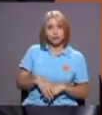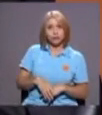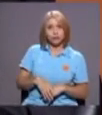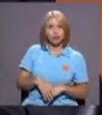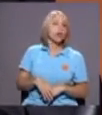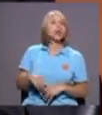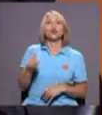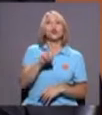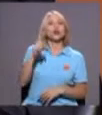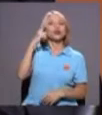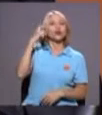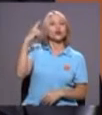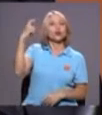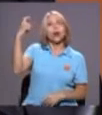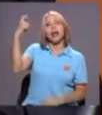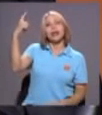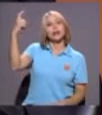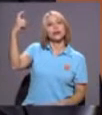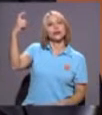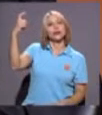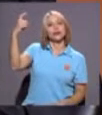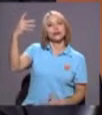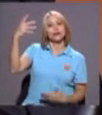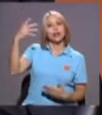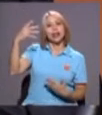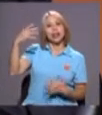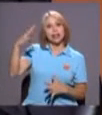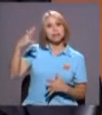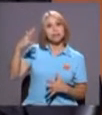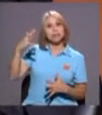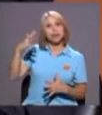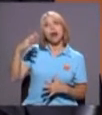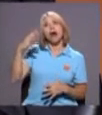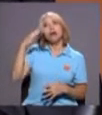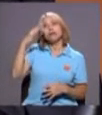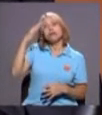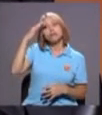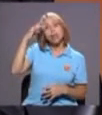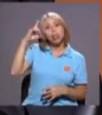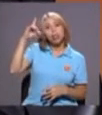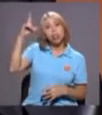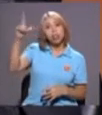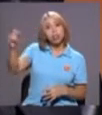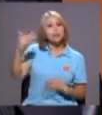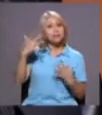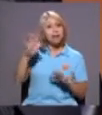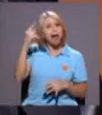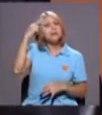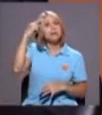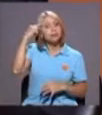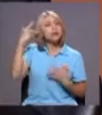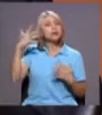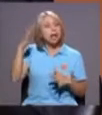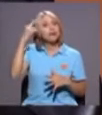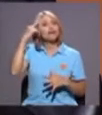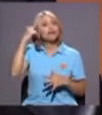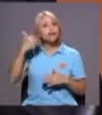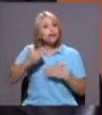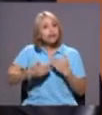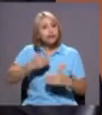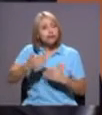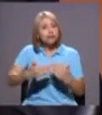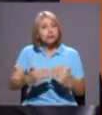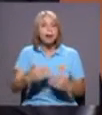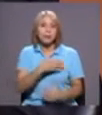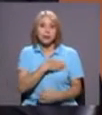son sueños que no hayan sido pensados y cuantificados. Pero